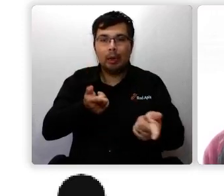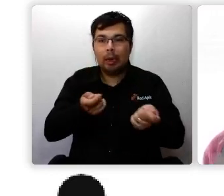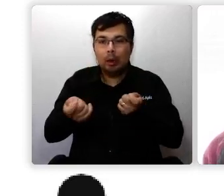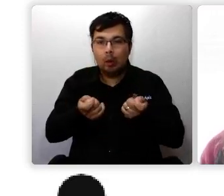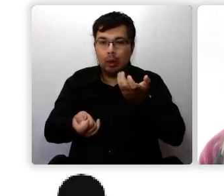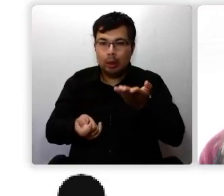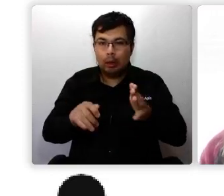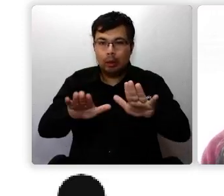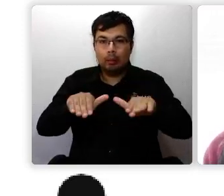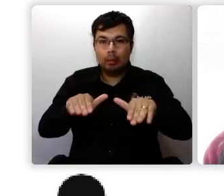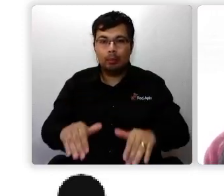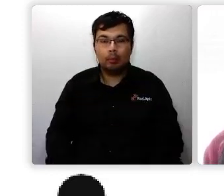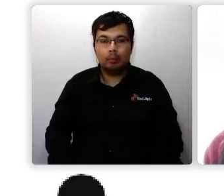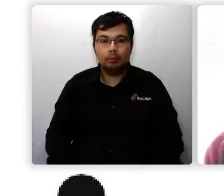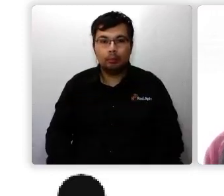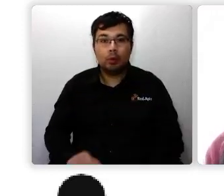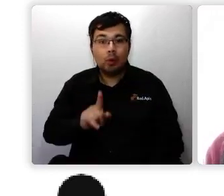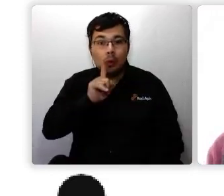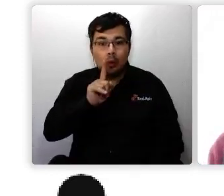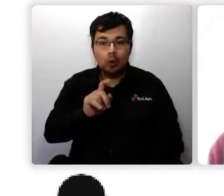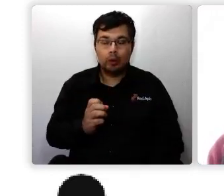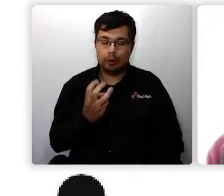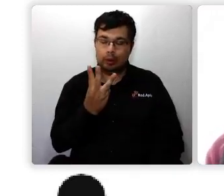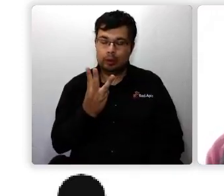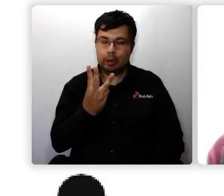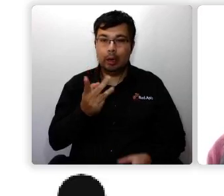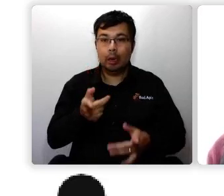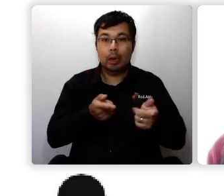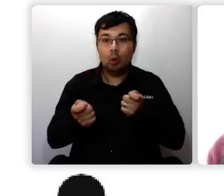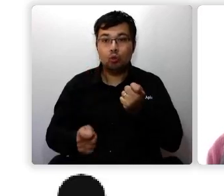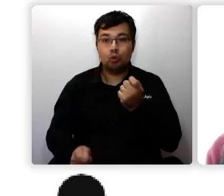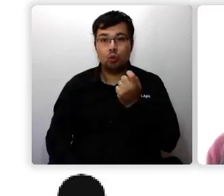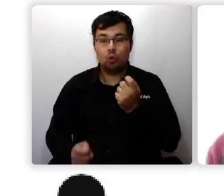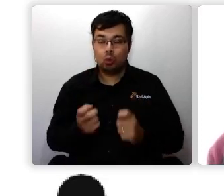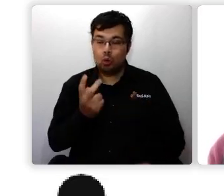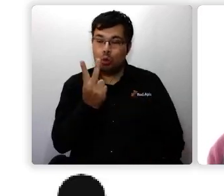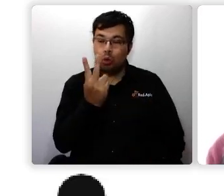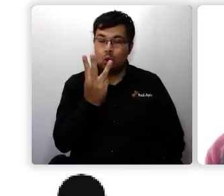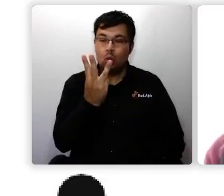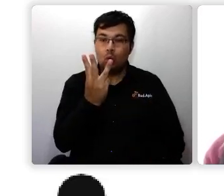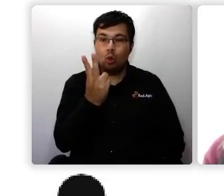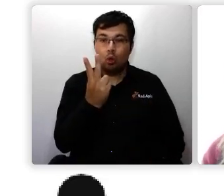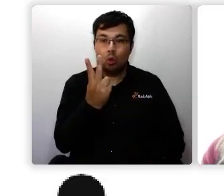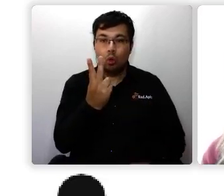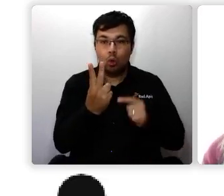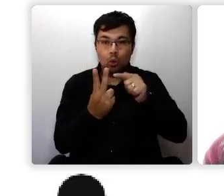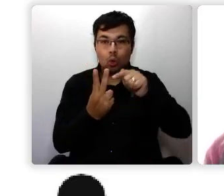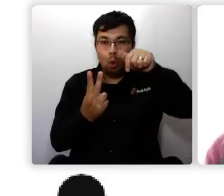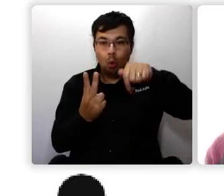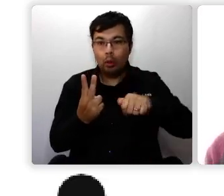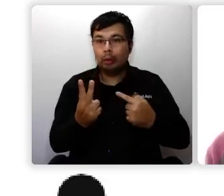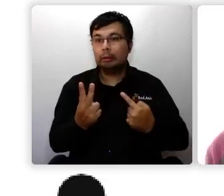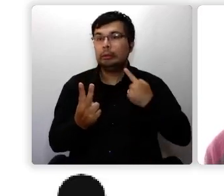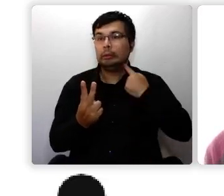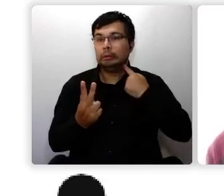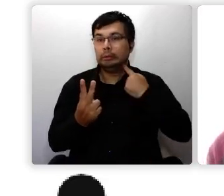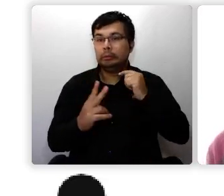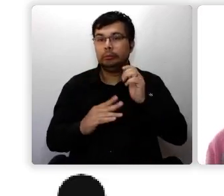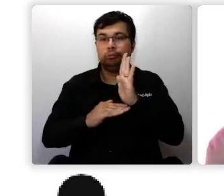manera tenemos que 2 de 3 negocios que son liderados por mujeres hoy día se vieron afectados por la pandemia a nivel global,